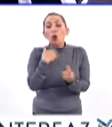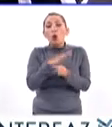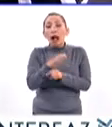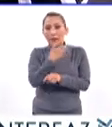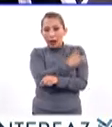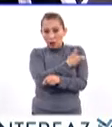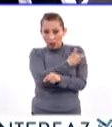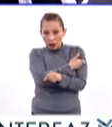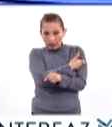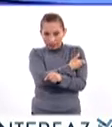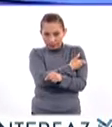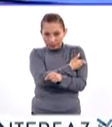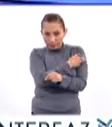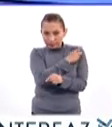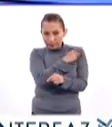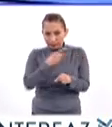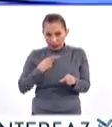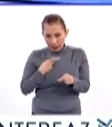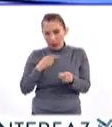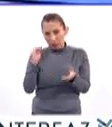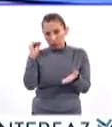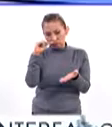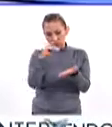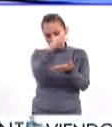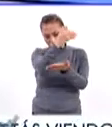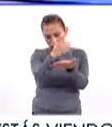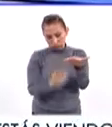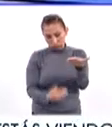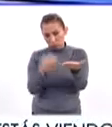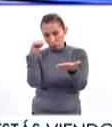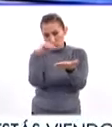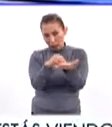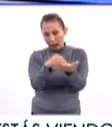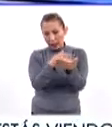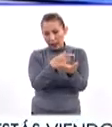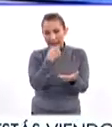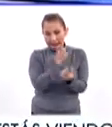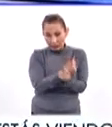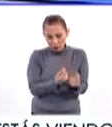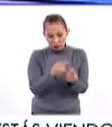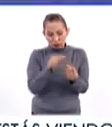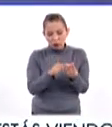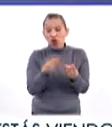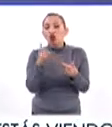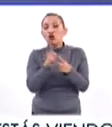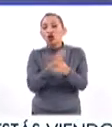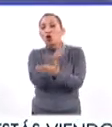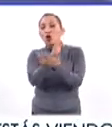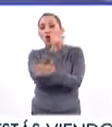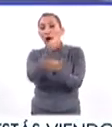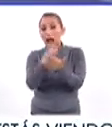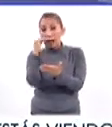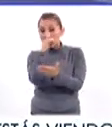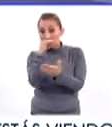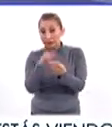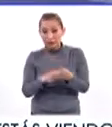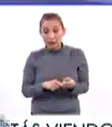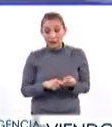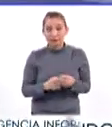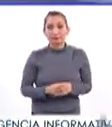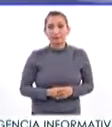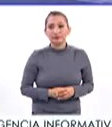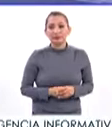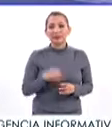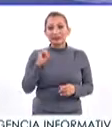las vacunas que tienen que pues, proporcionarse? ¿A dónde pueden ir? ¿Son gratuitas?